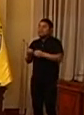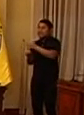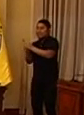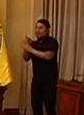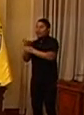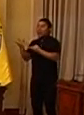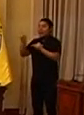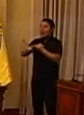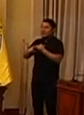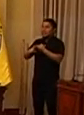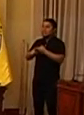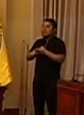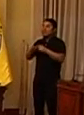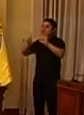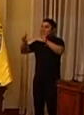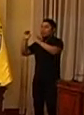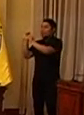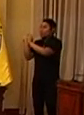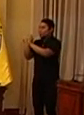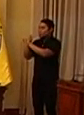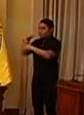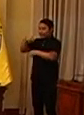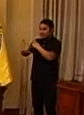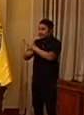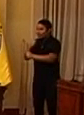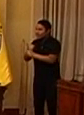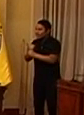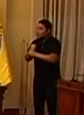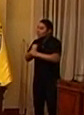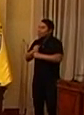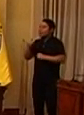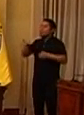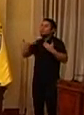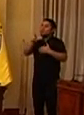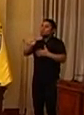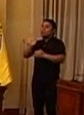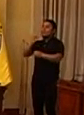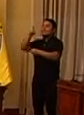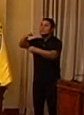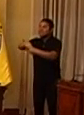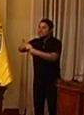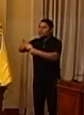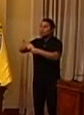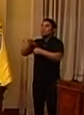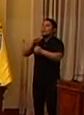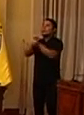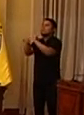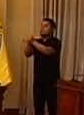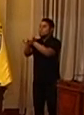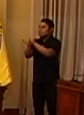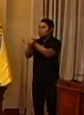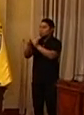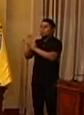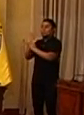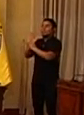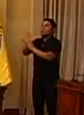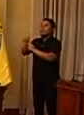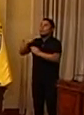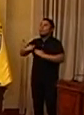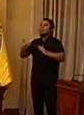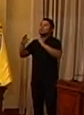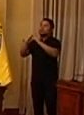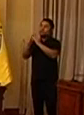año hasta el 7 de octubre del mismo año, en atención a su participación como candidato en el marco del proceso para las